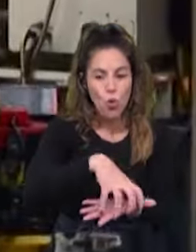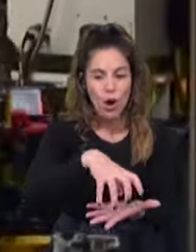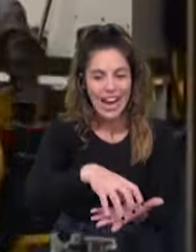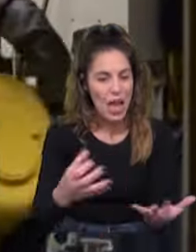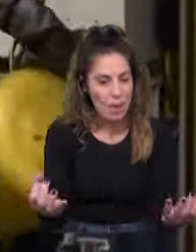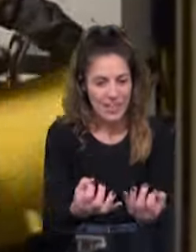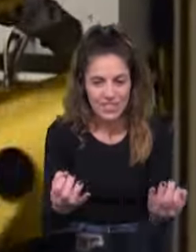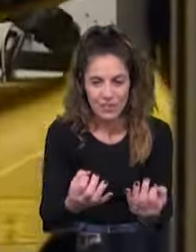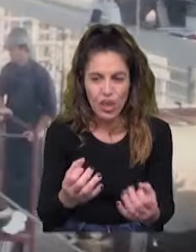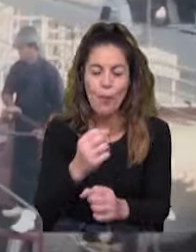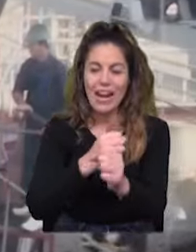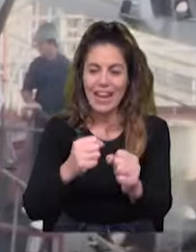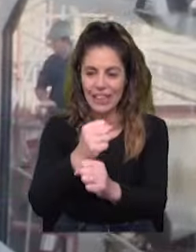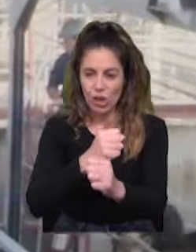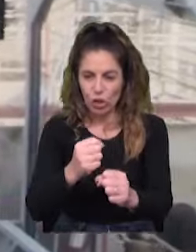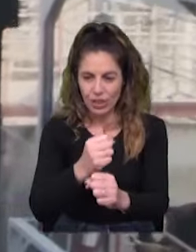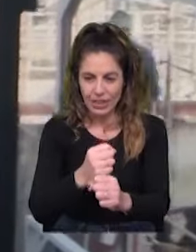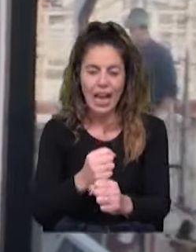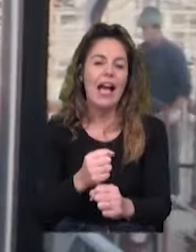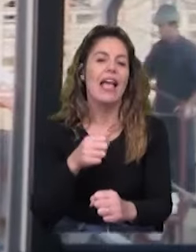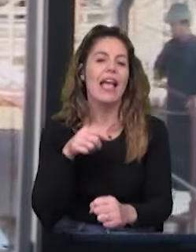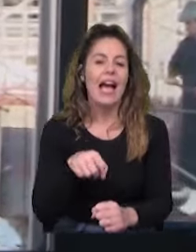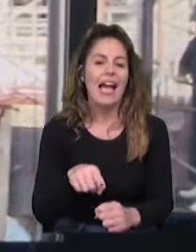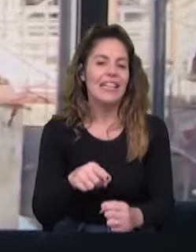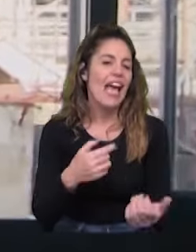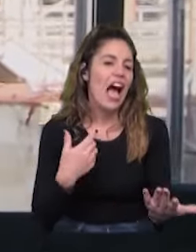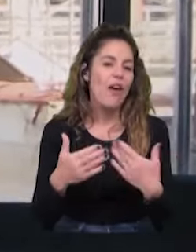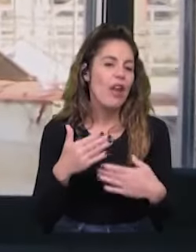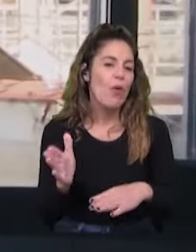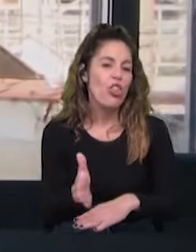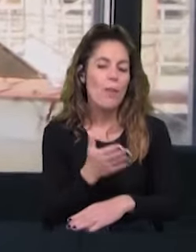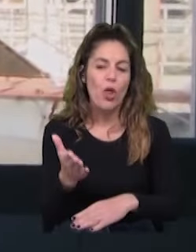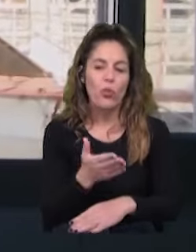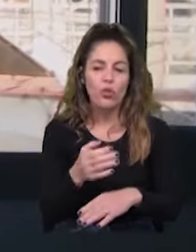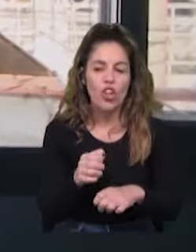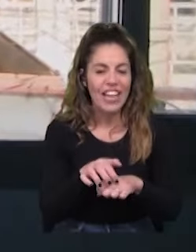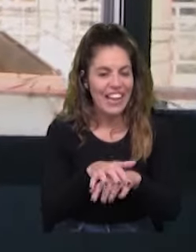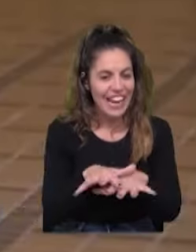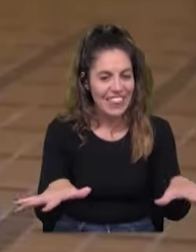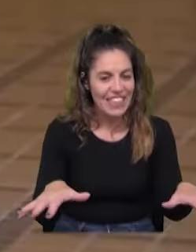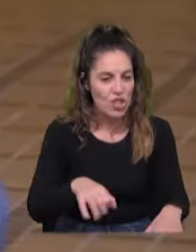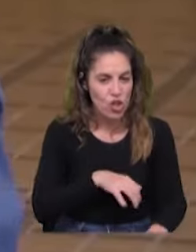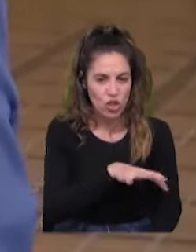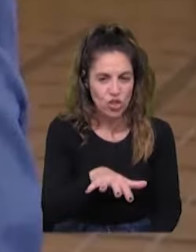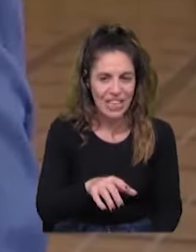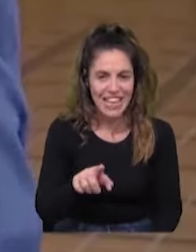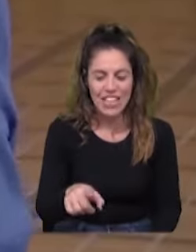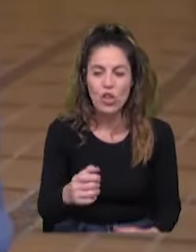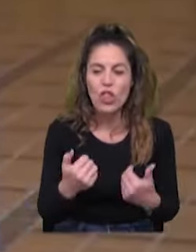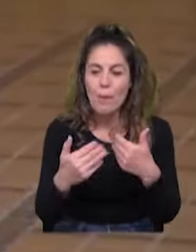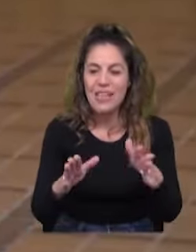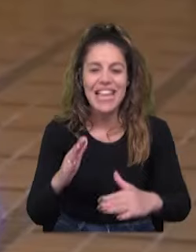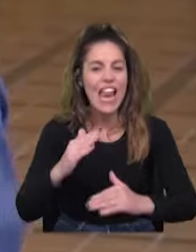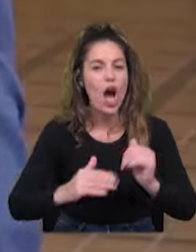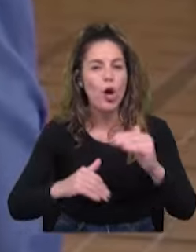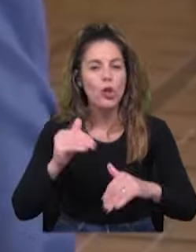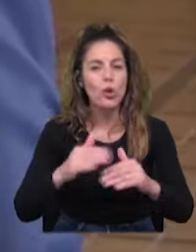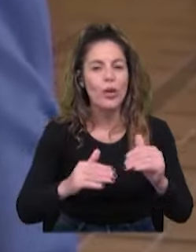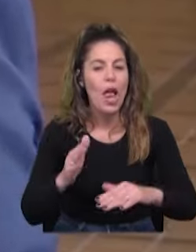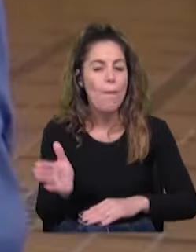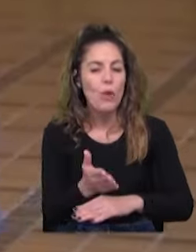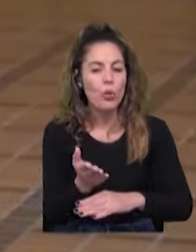usamos mucho muchos de hechos si hablamos capaz de productos de redes sociales Bueno ese ese concepto de empezar a construir productos